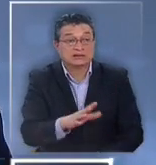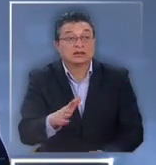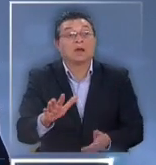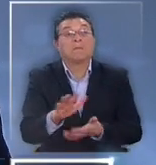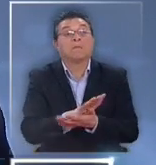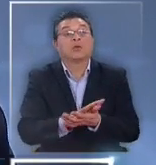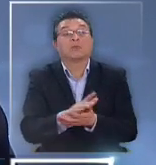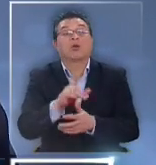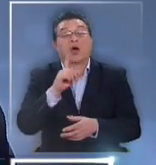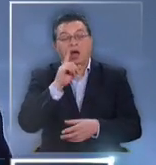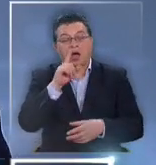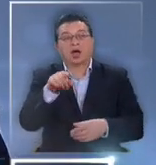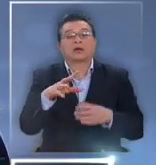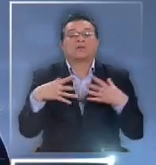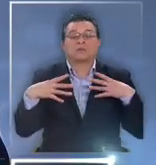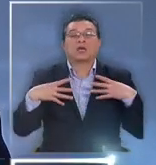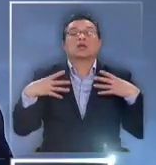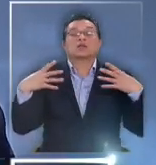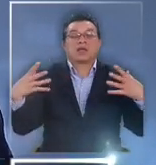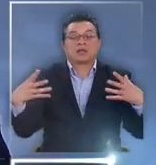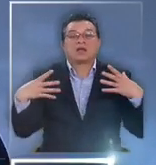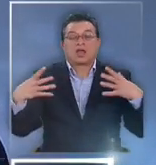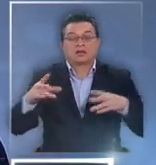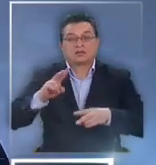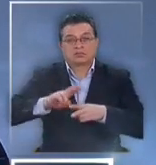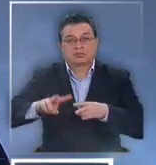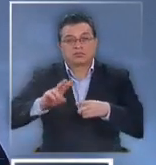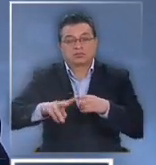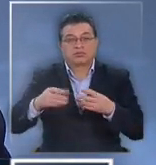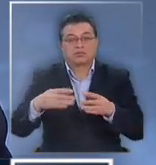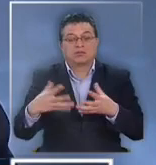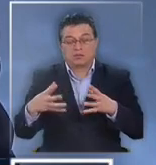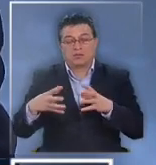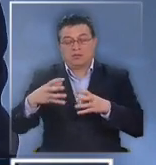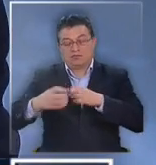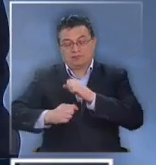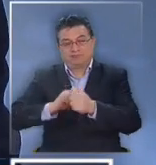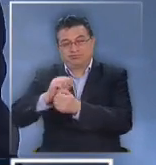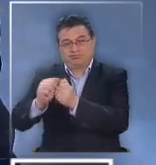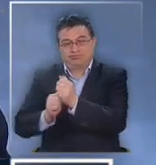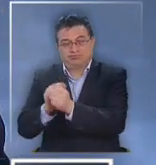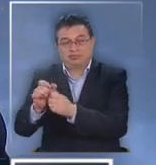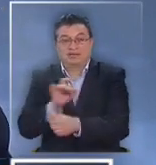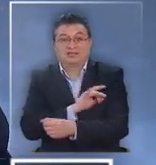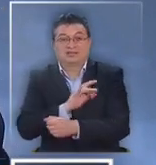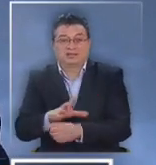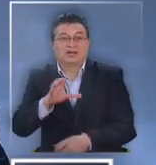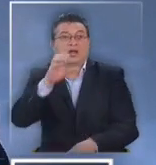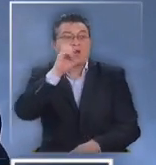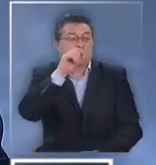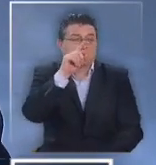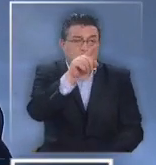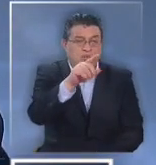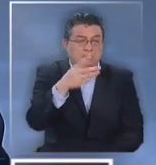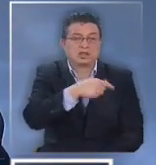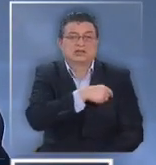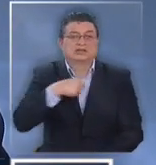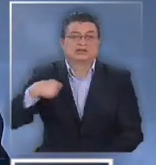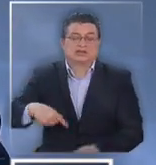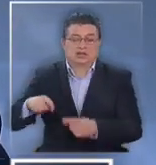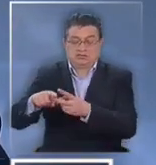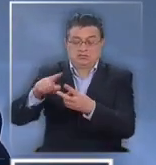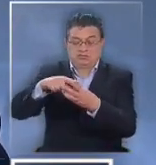producen y son grandes productores de bolas de molienda en chile en perú en china